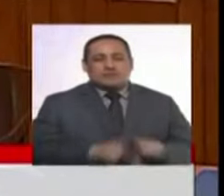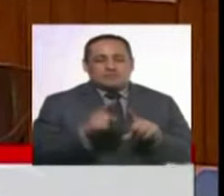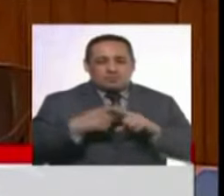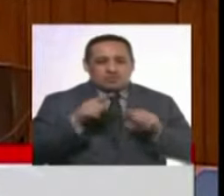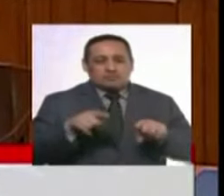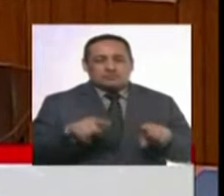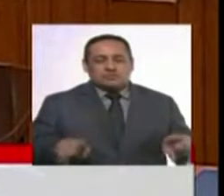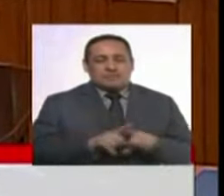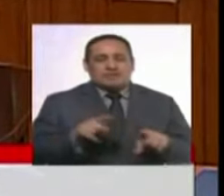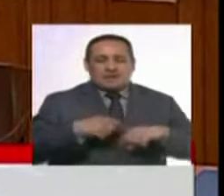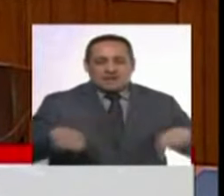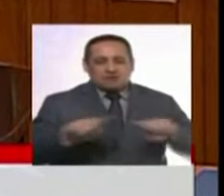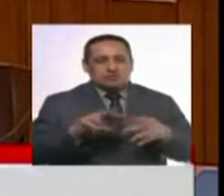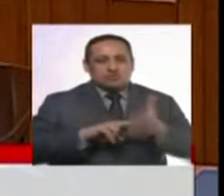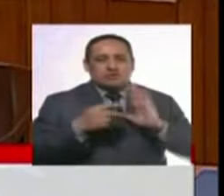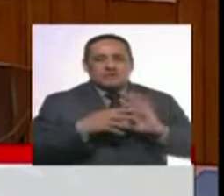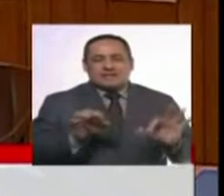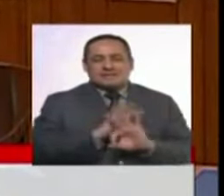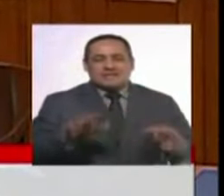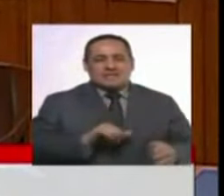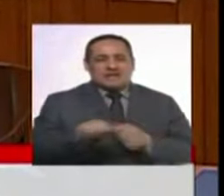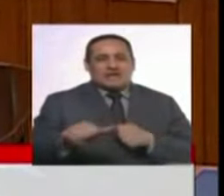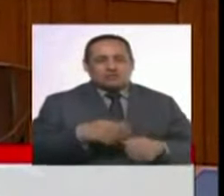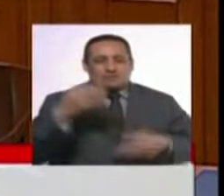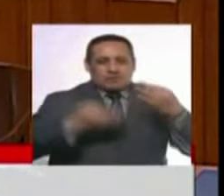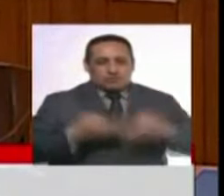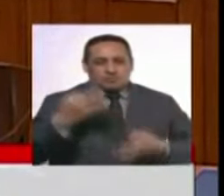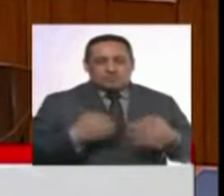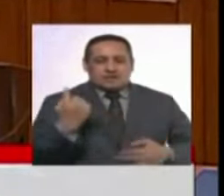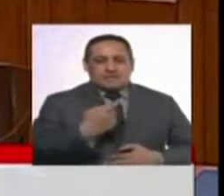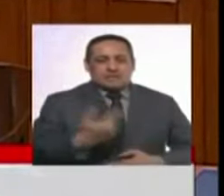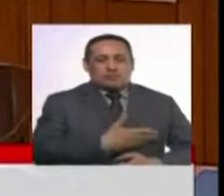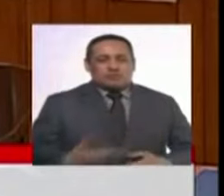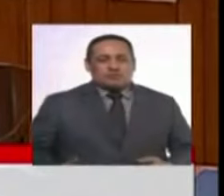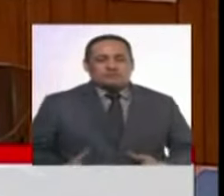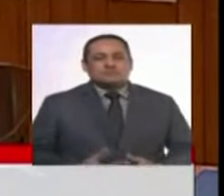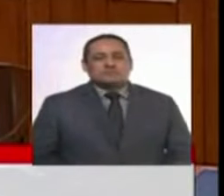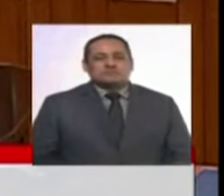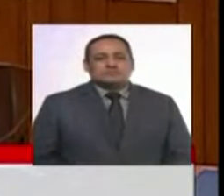tanto ello no y rogó ningún gasto al presupuesto institucional